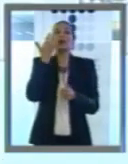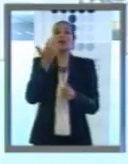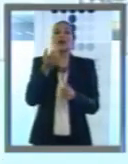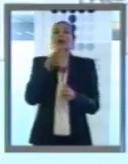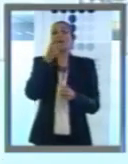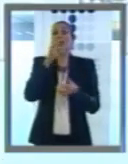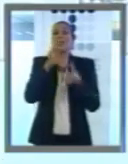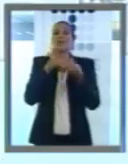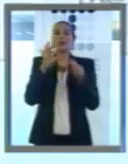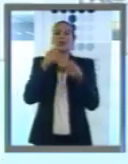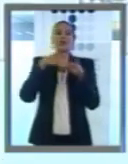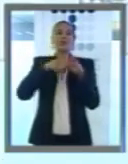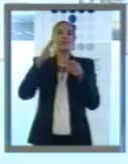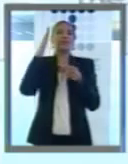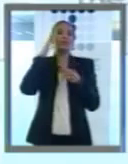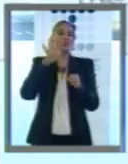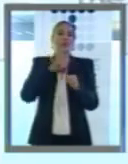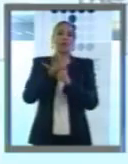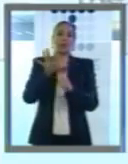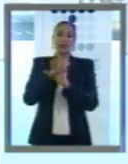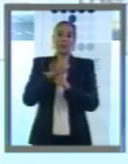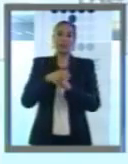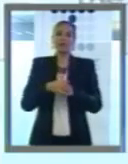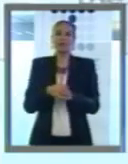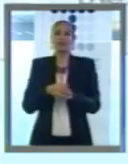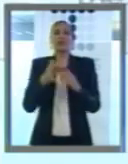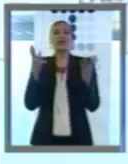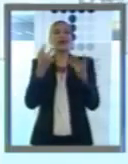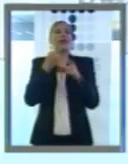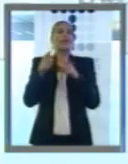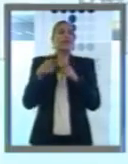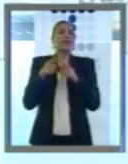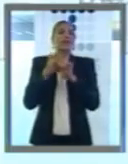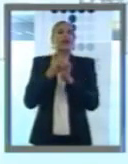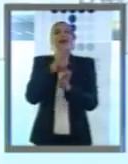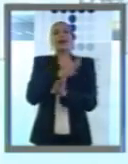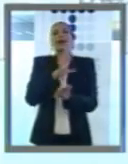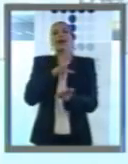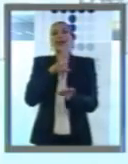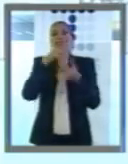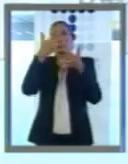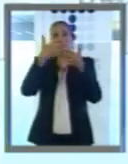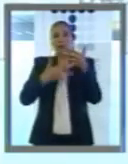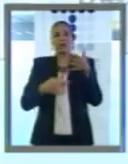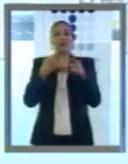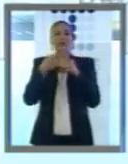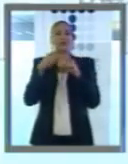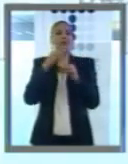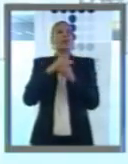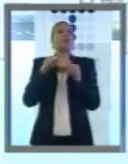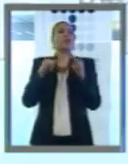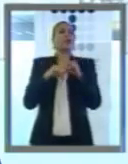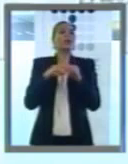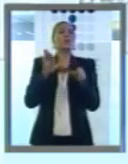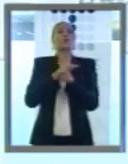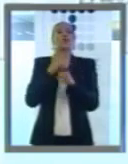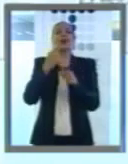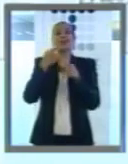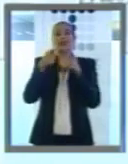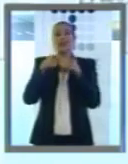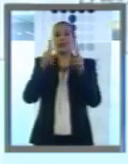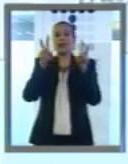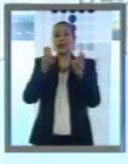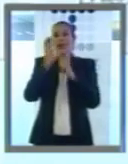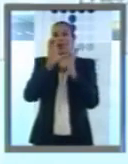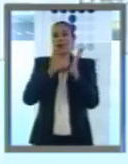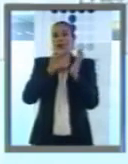comentar en principio que revisando los antecedentes de los motivos que inspiraron estas reformas